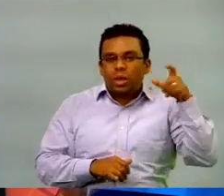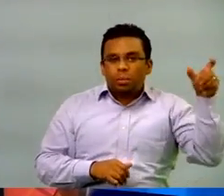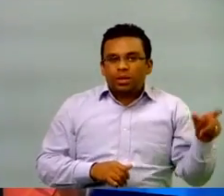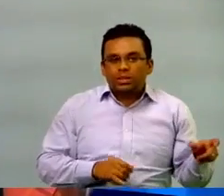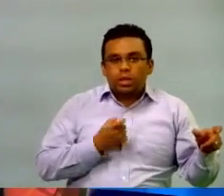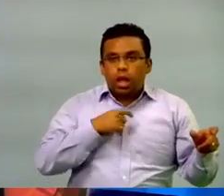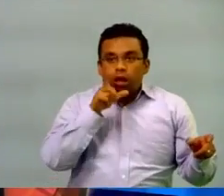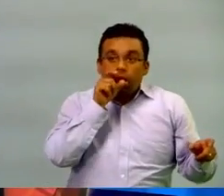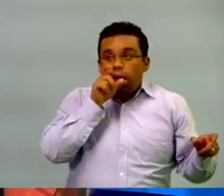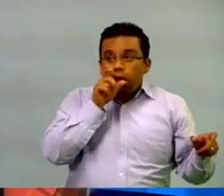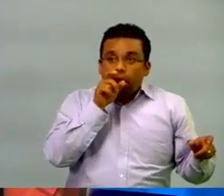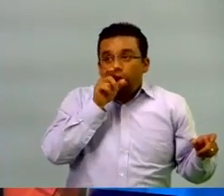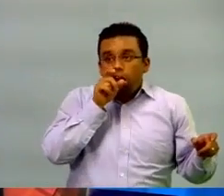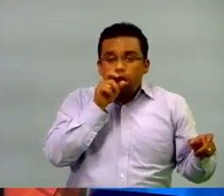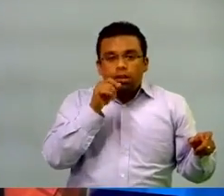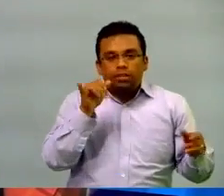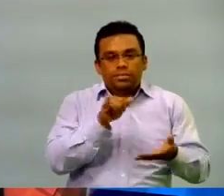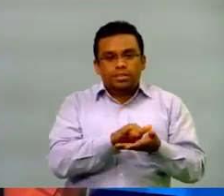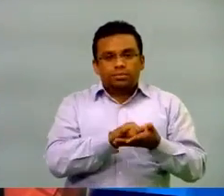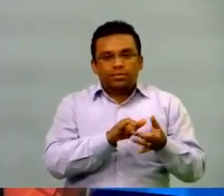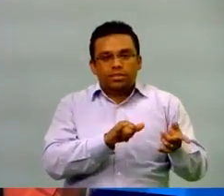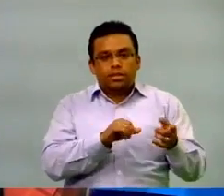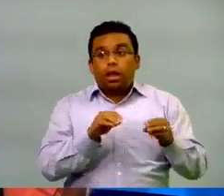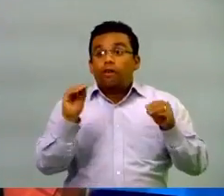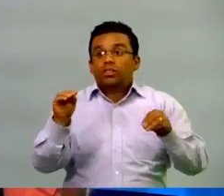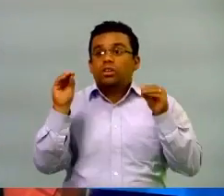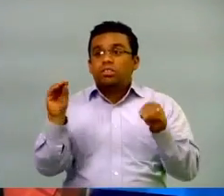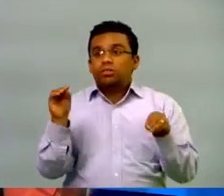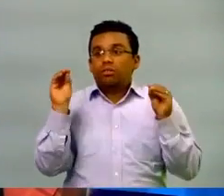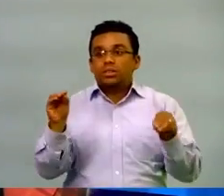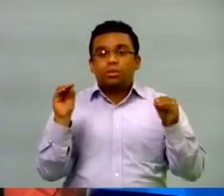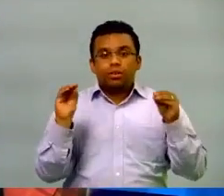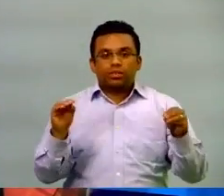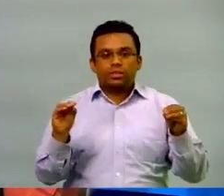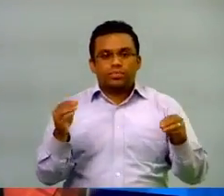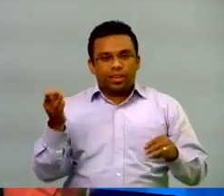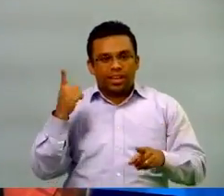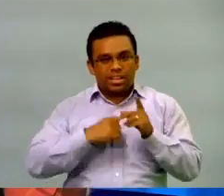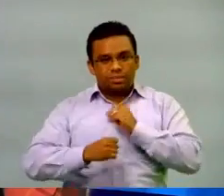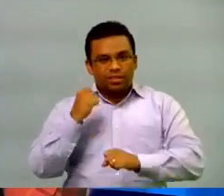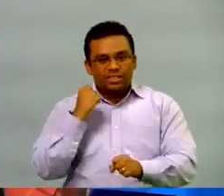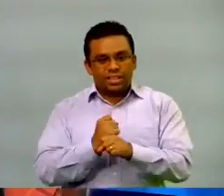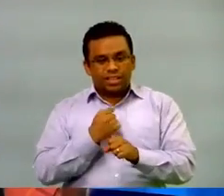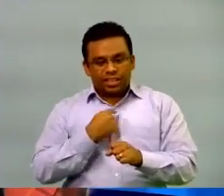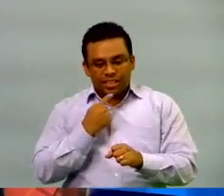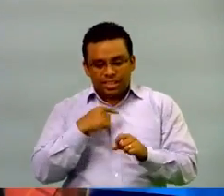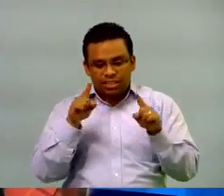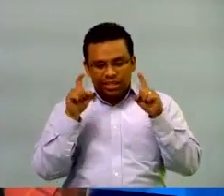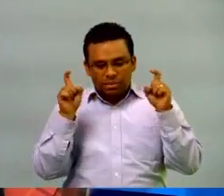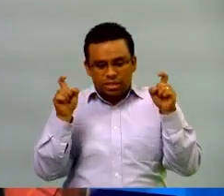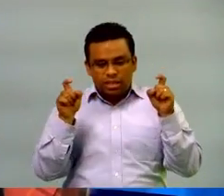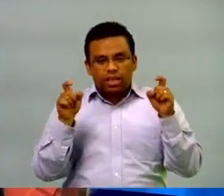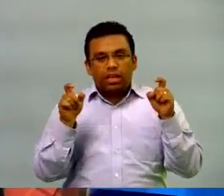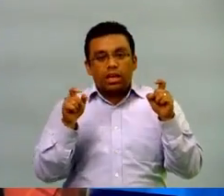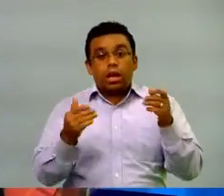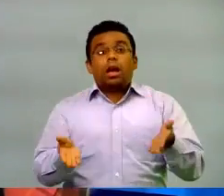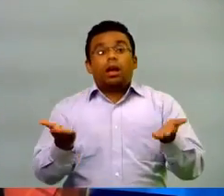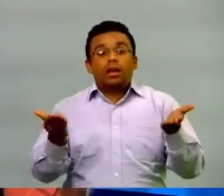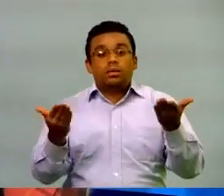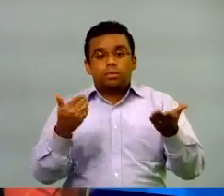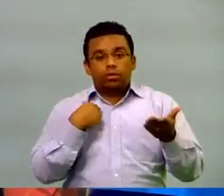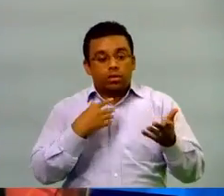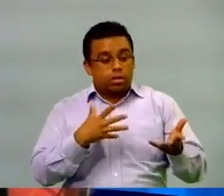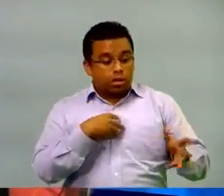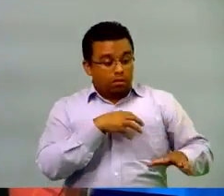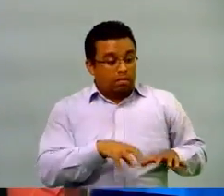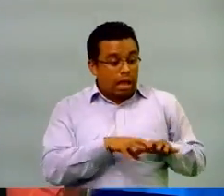año pasado en el Educa, creo que nos decía, compañeros, hay que empezar, todo lo que hagamos tenemos que contarlo,